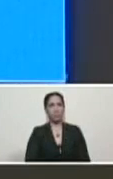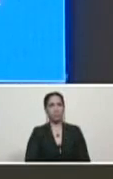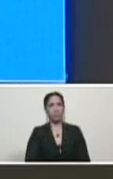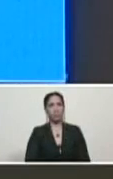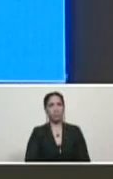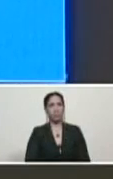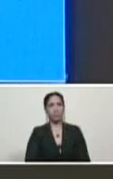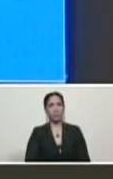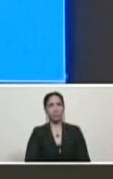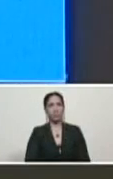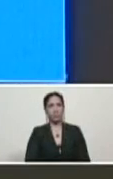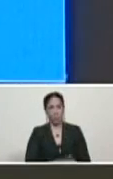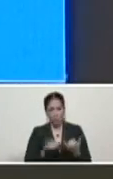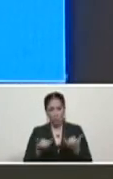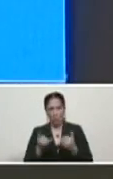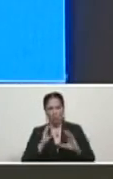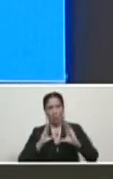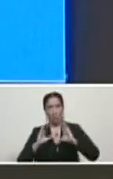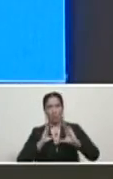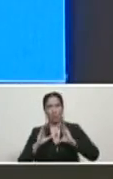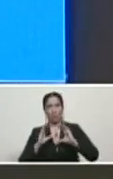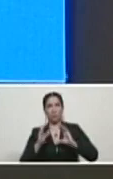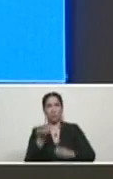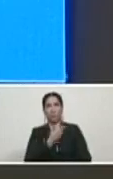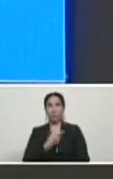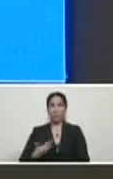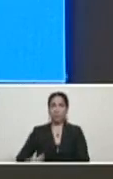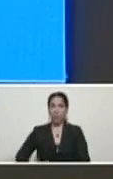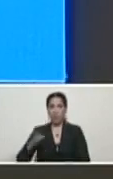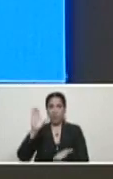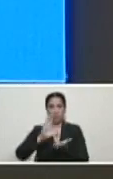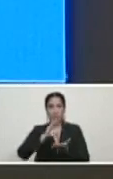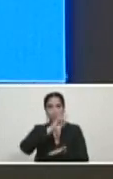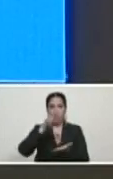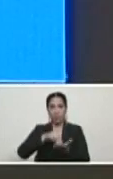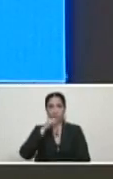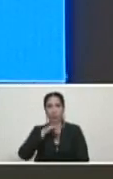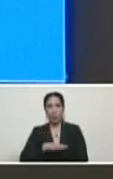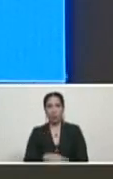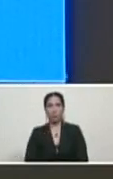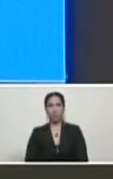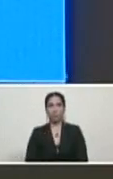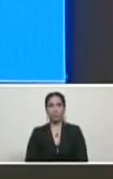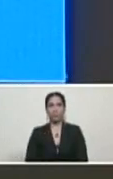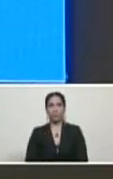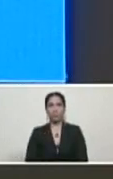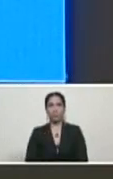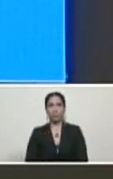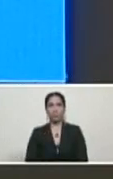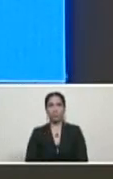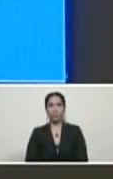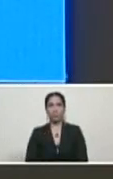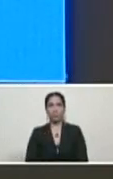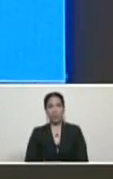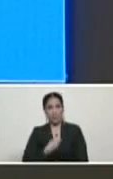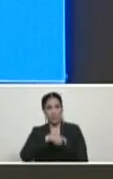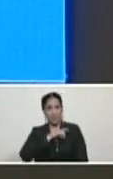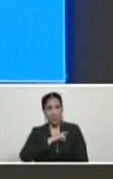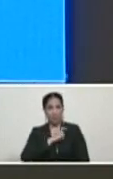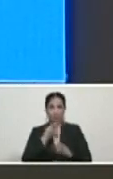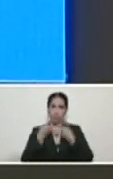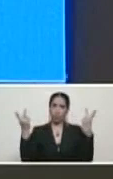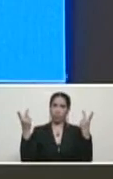Estaba conversando con el presidente del Centro Nacional de la Historia. Para entonces España lanzó